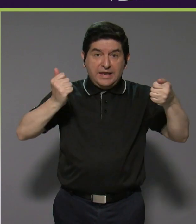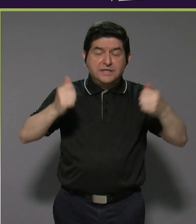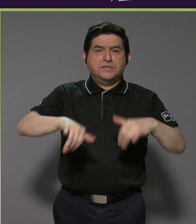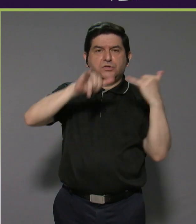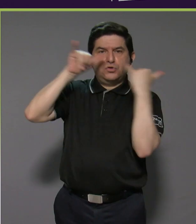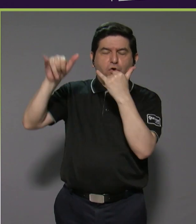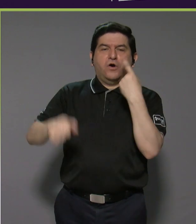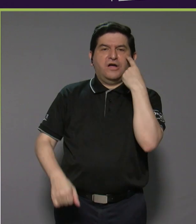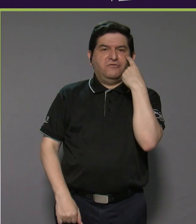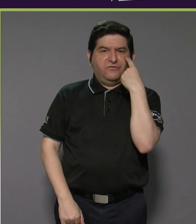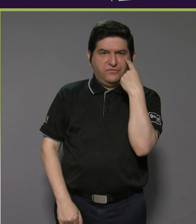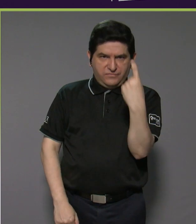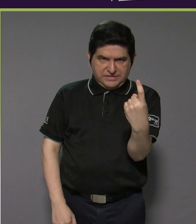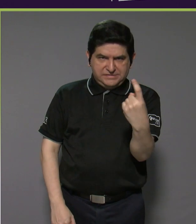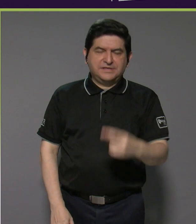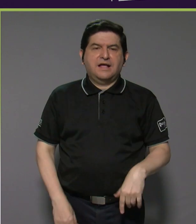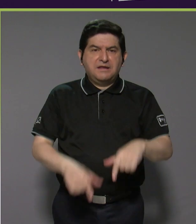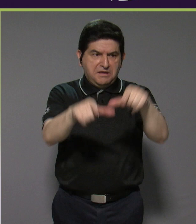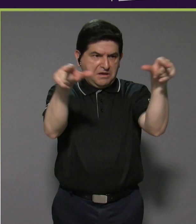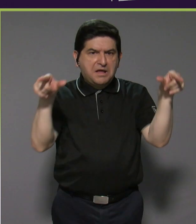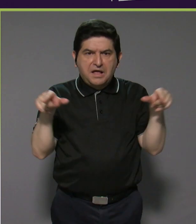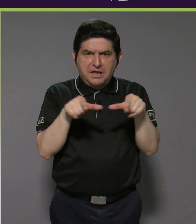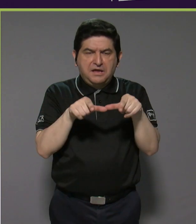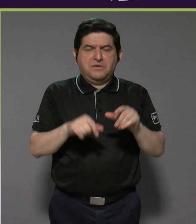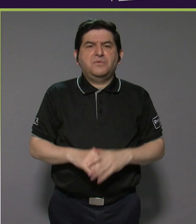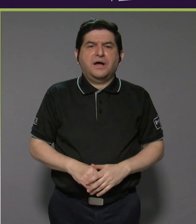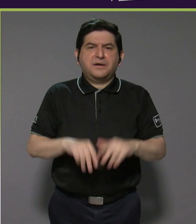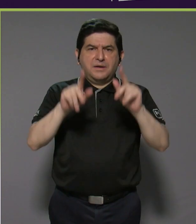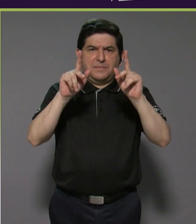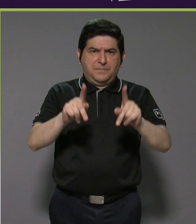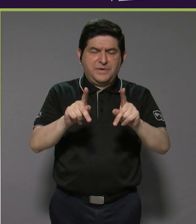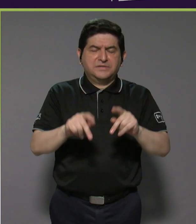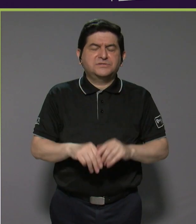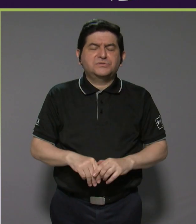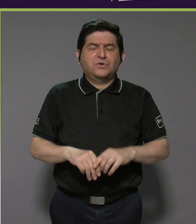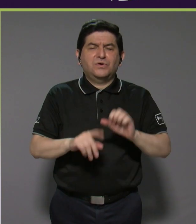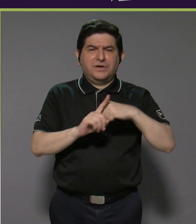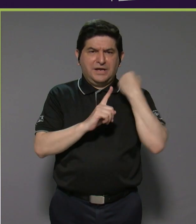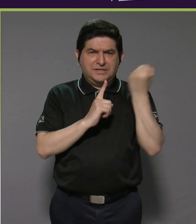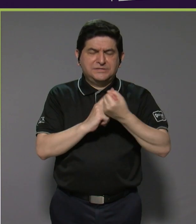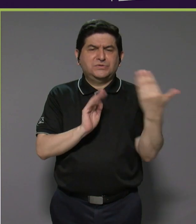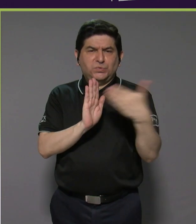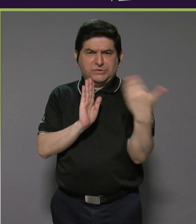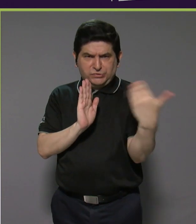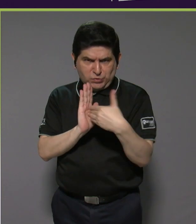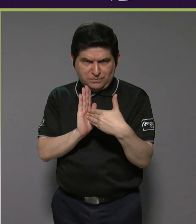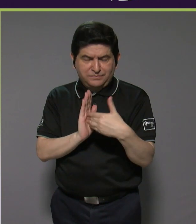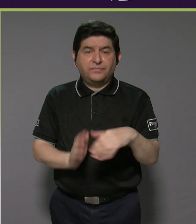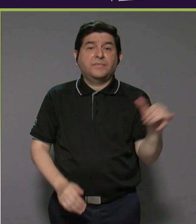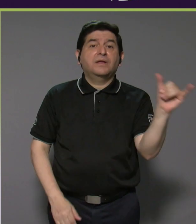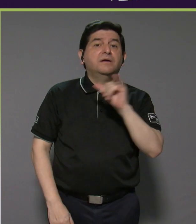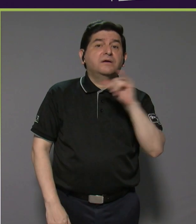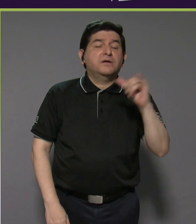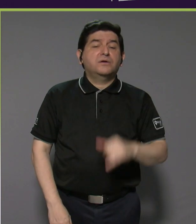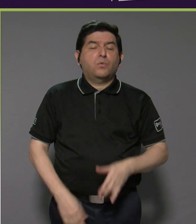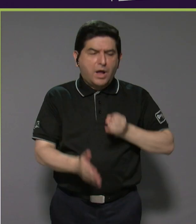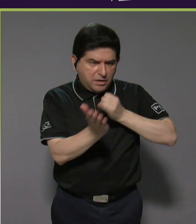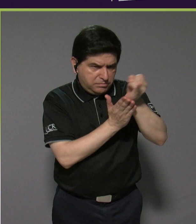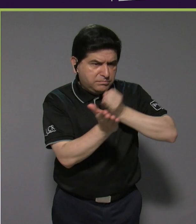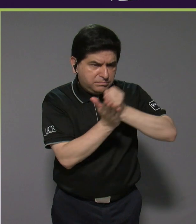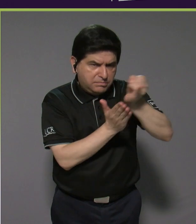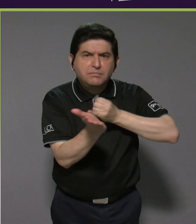denunciarlo en la fiscalía del lugar donde se ha dado ese abuso y también se investigará